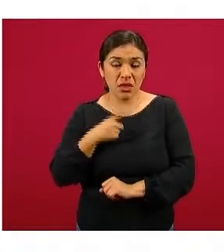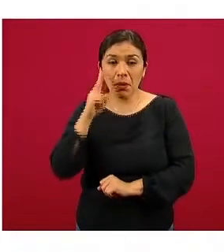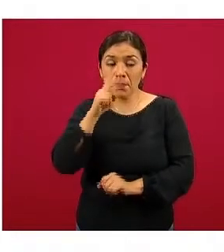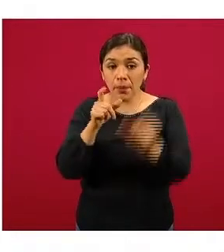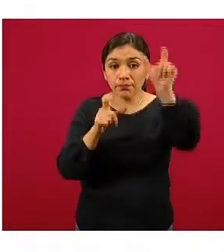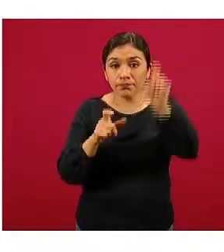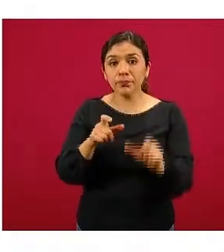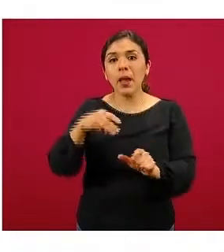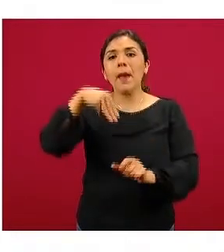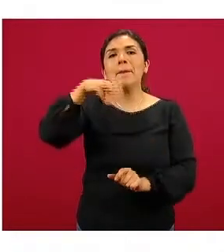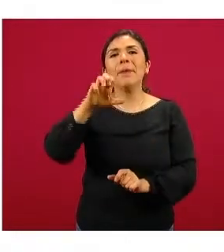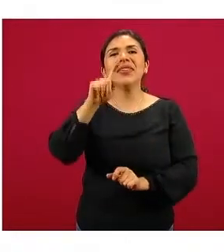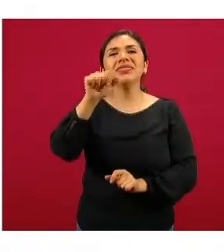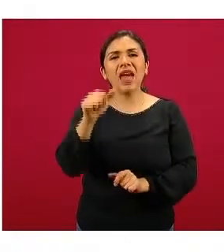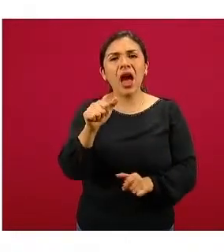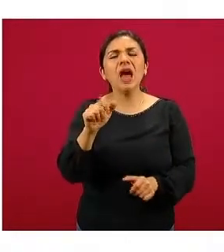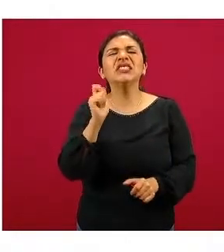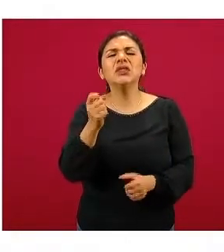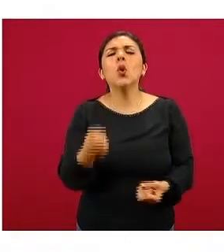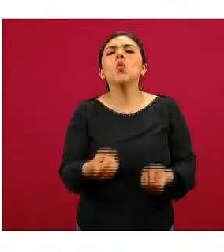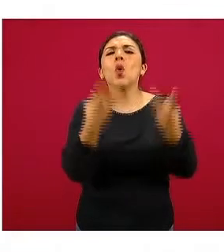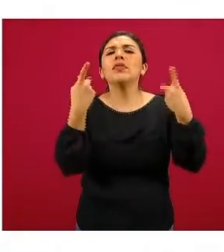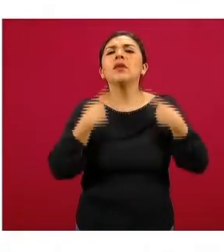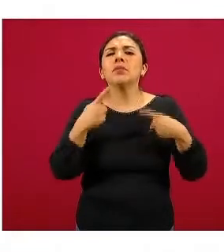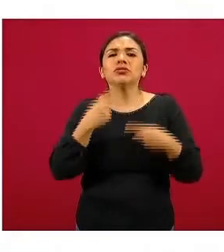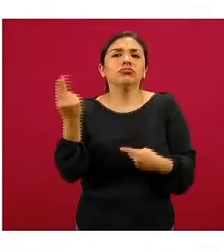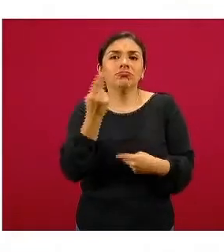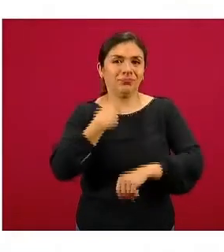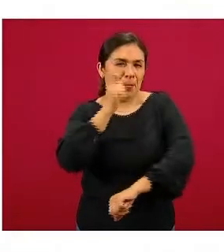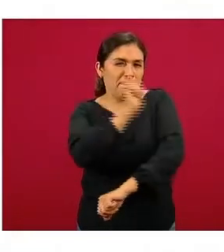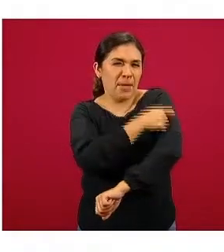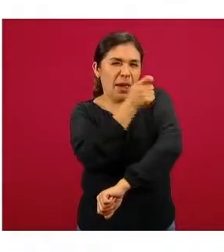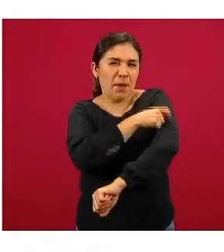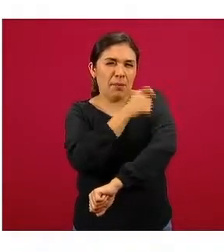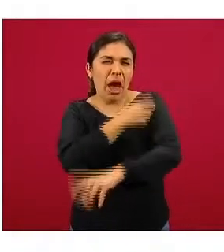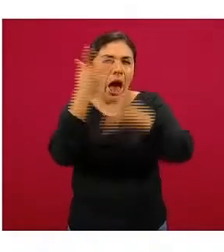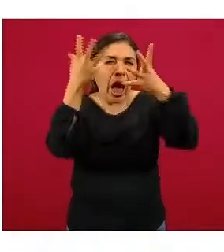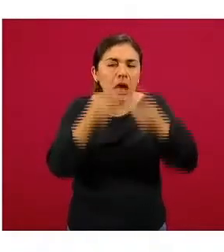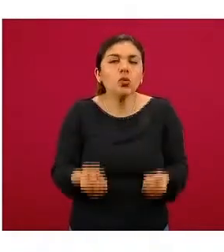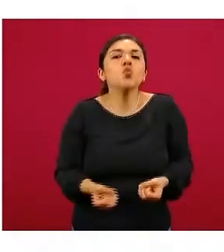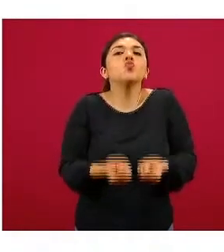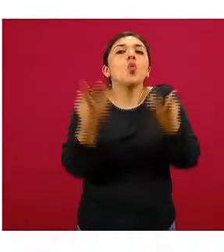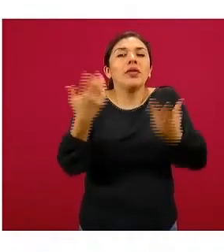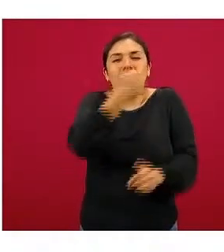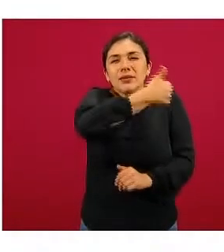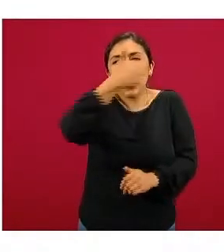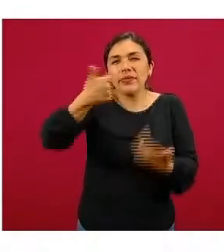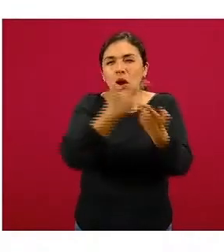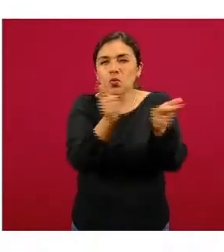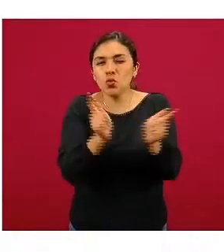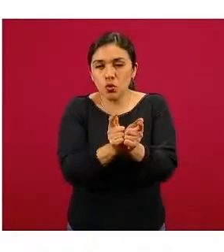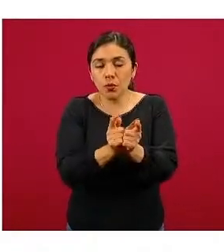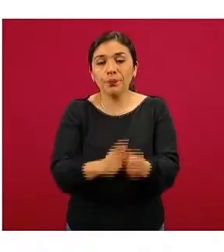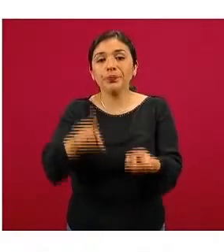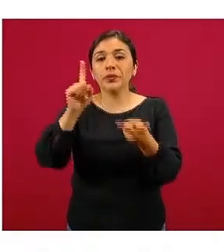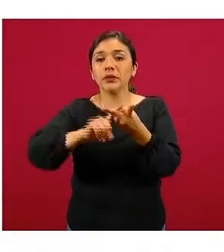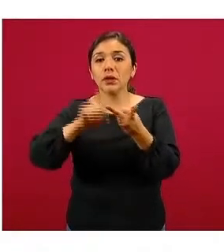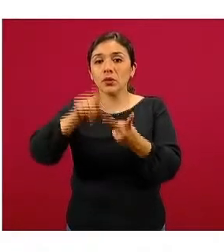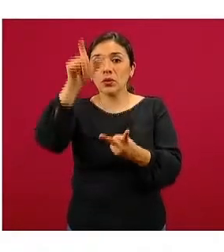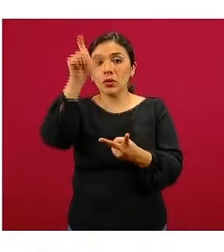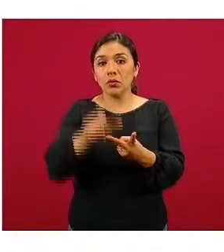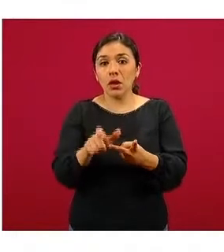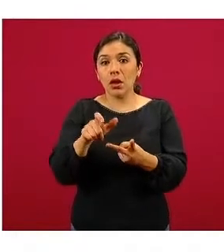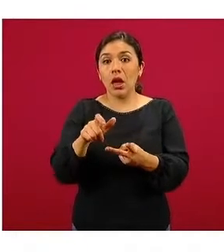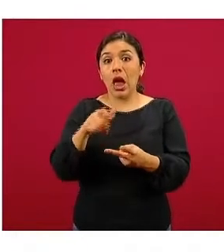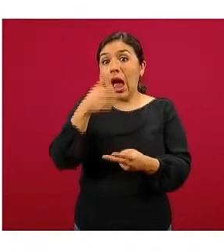columna de la meta, es decir, cuántas vacunas se pretenden en su momento aplicar para cada uno de estos grupos. De ahí que tenemos que la